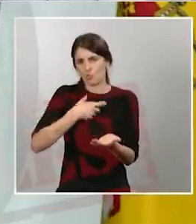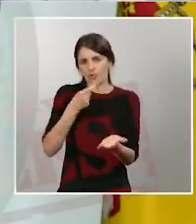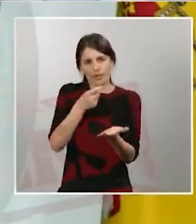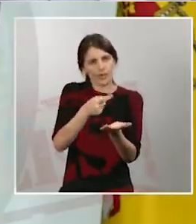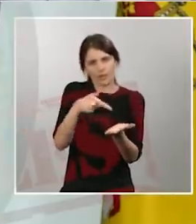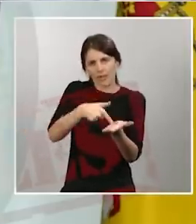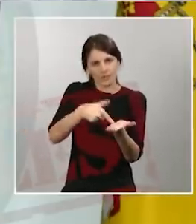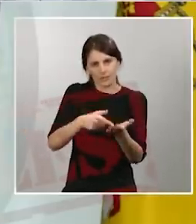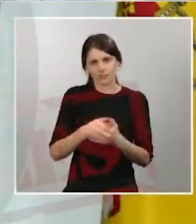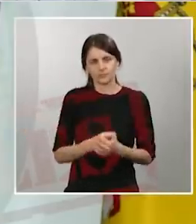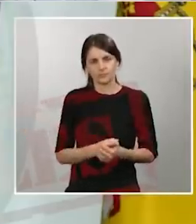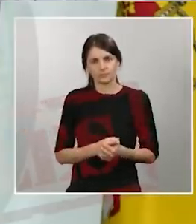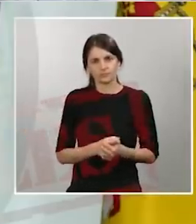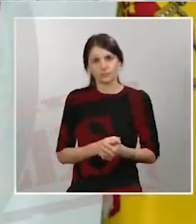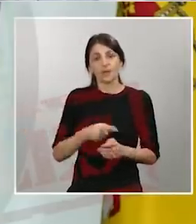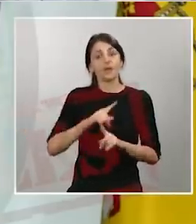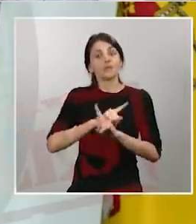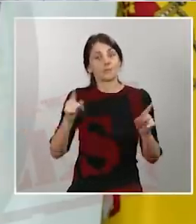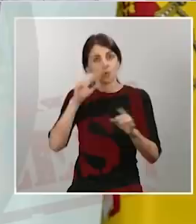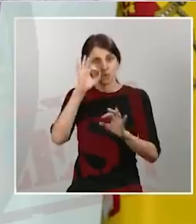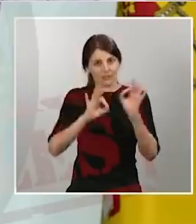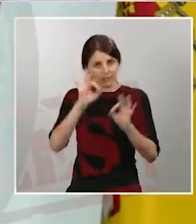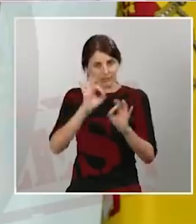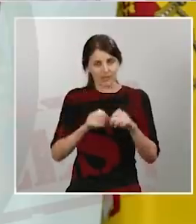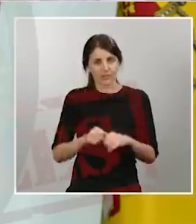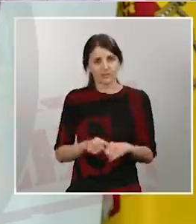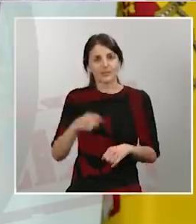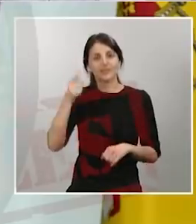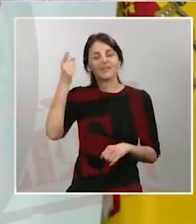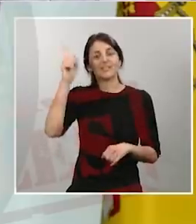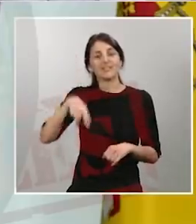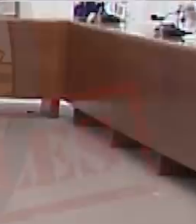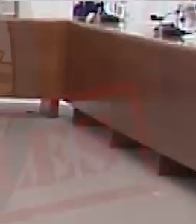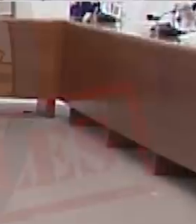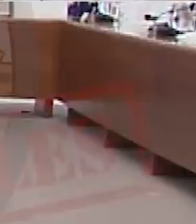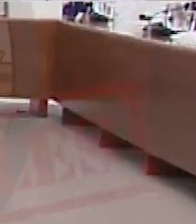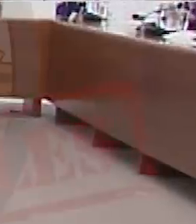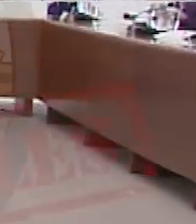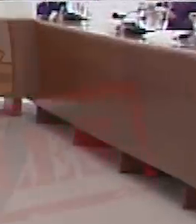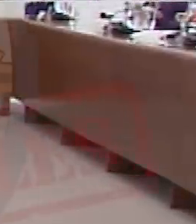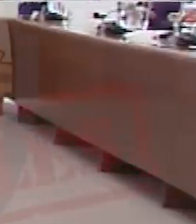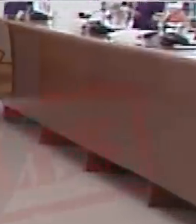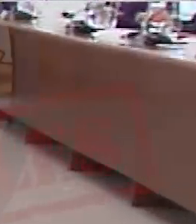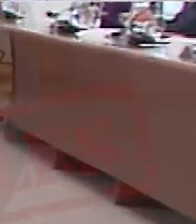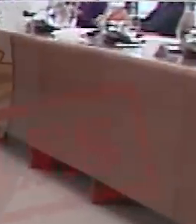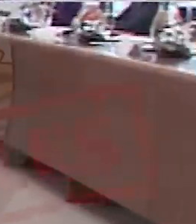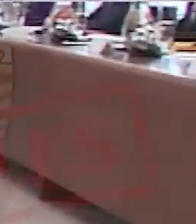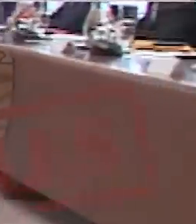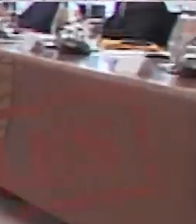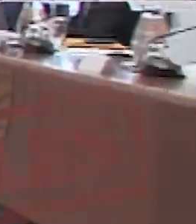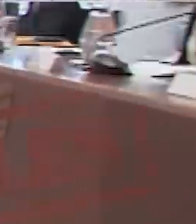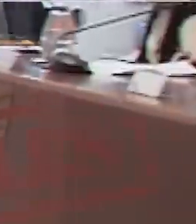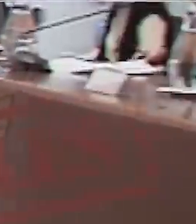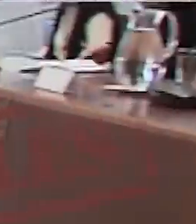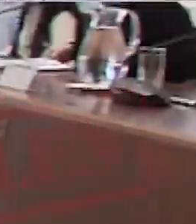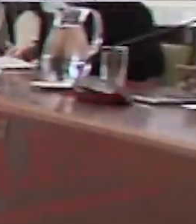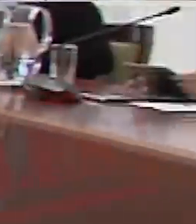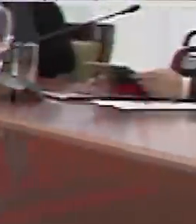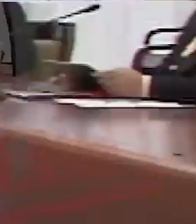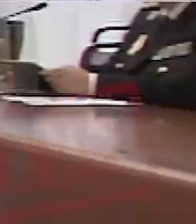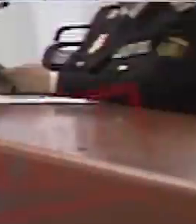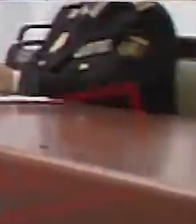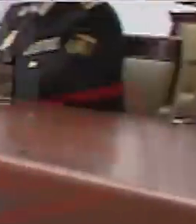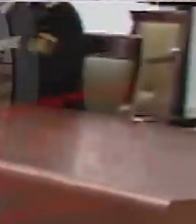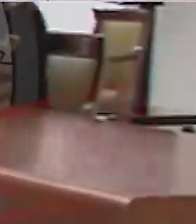sobre la prensa de verdad se creen que cuando estos señores empiecen a hacer las barbaridades que han hecho a cuántos autónomos han dejado vendidos y les ha dado lo mismo a cuántas